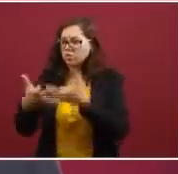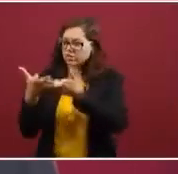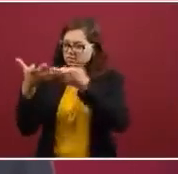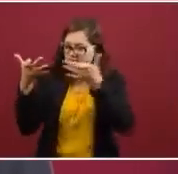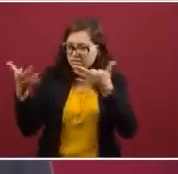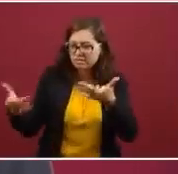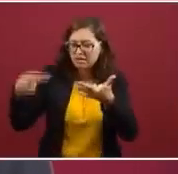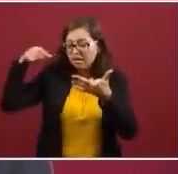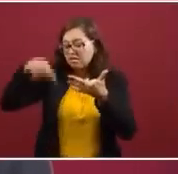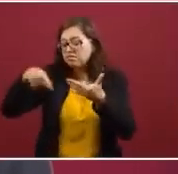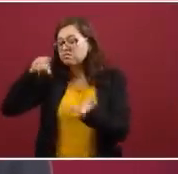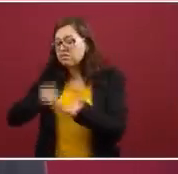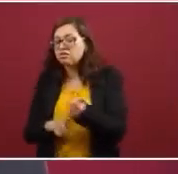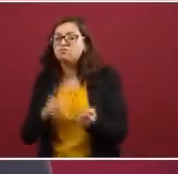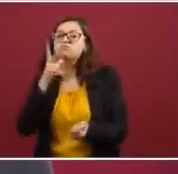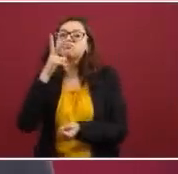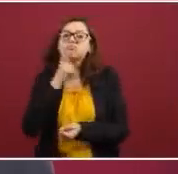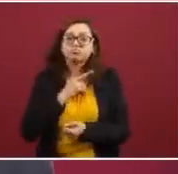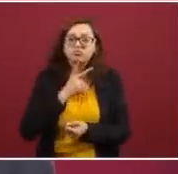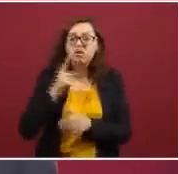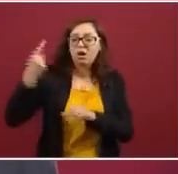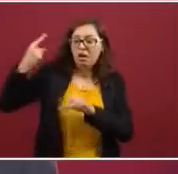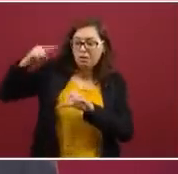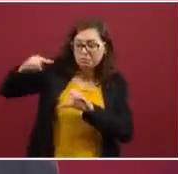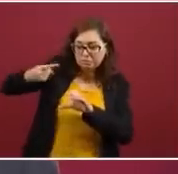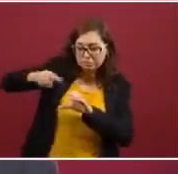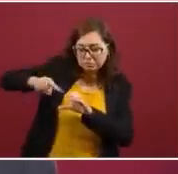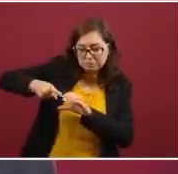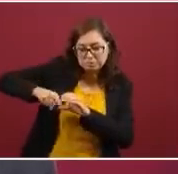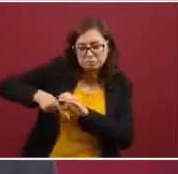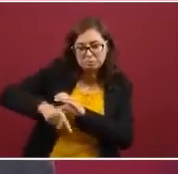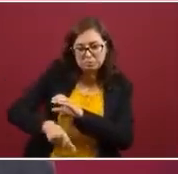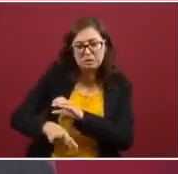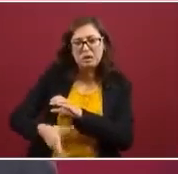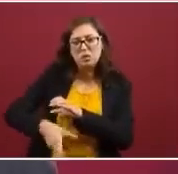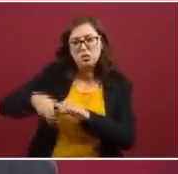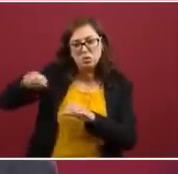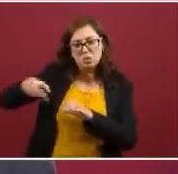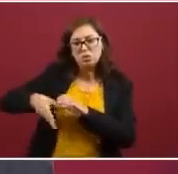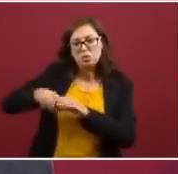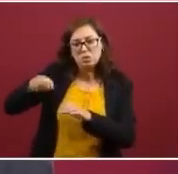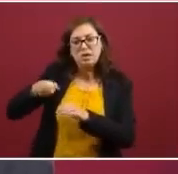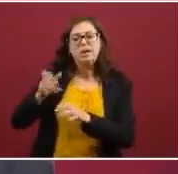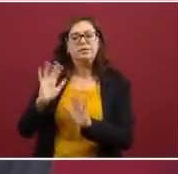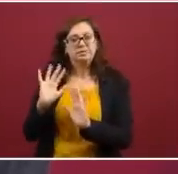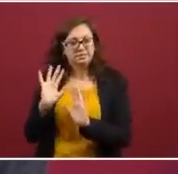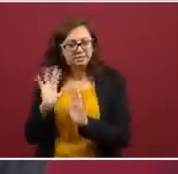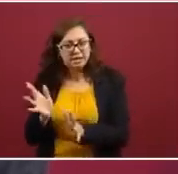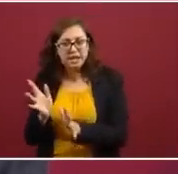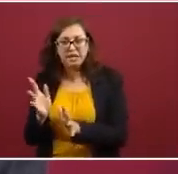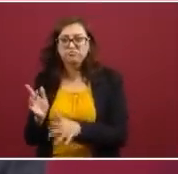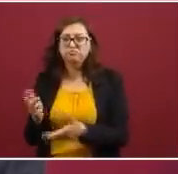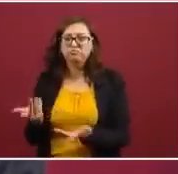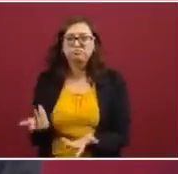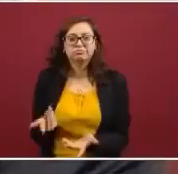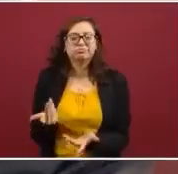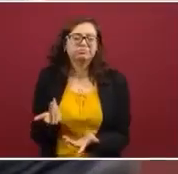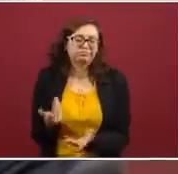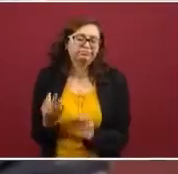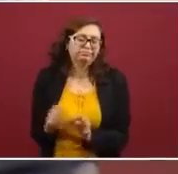pozos. También se está actuando con eficiencia, aunque no